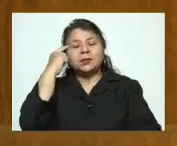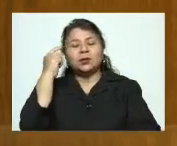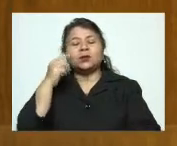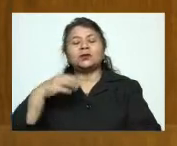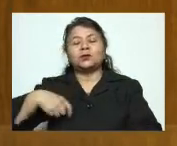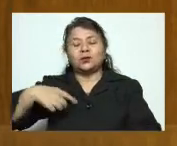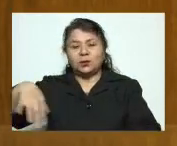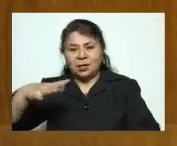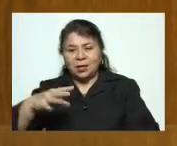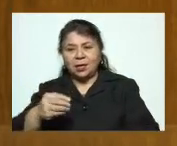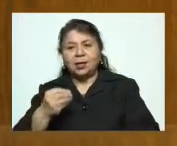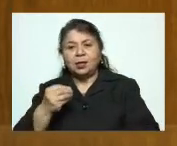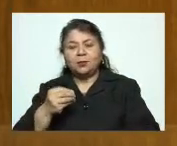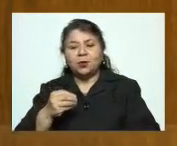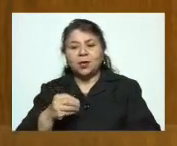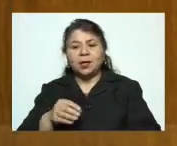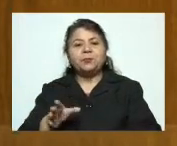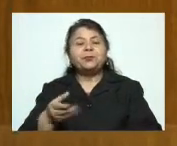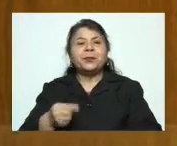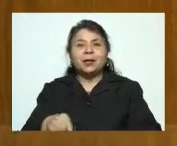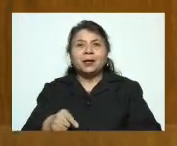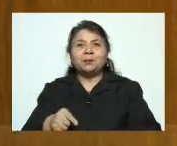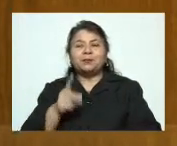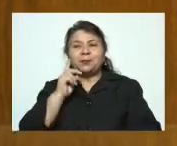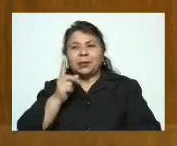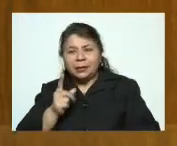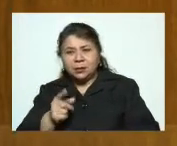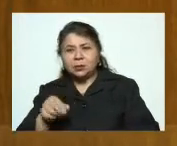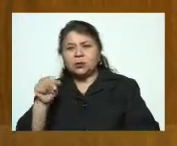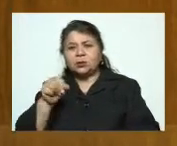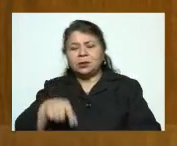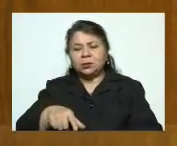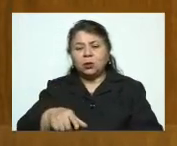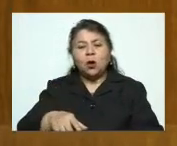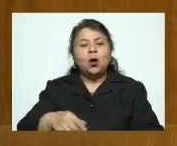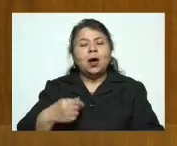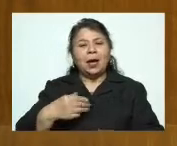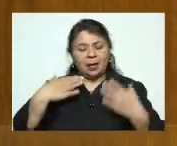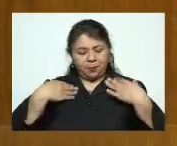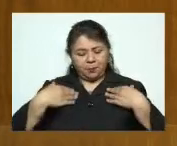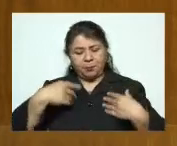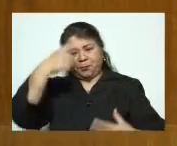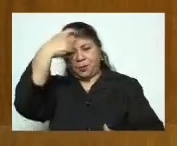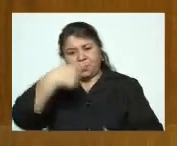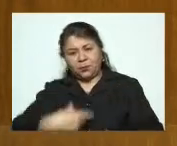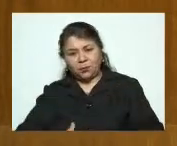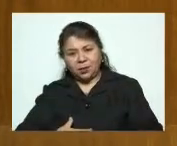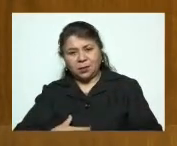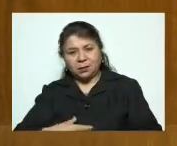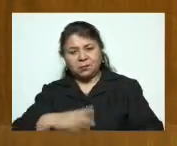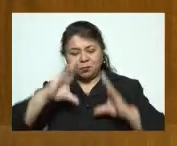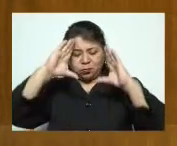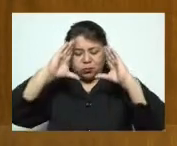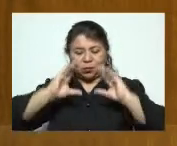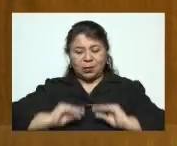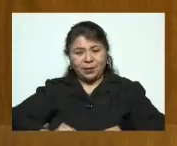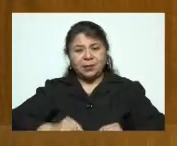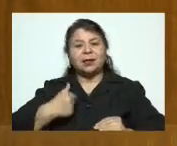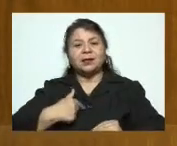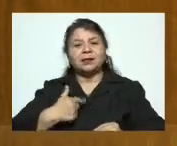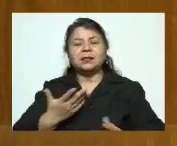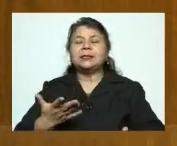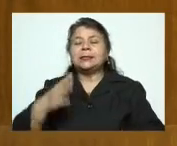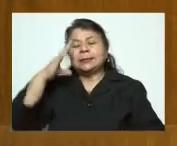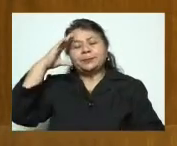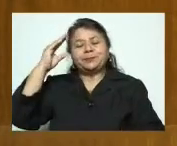que el virus afecta la salud de las personas, el cuerpo de las personas, pero hay una creciente presión sobre